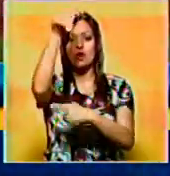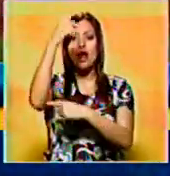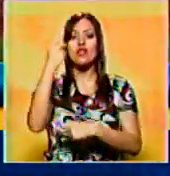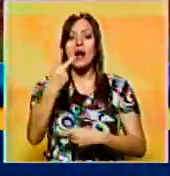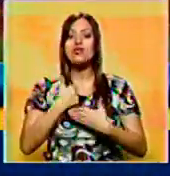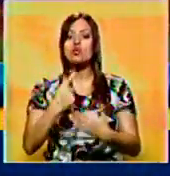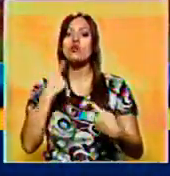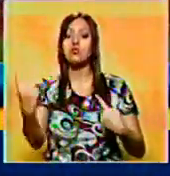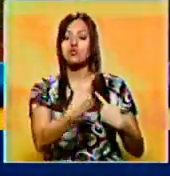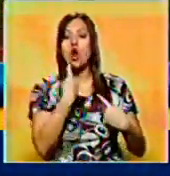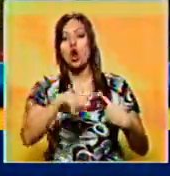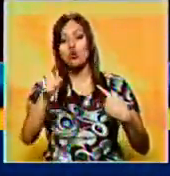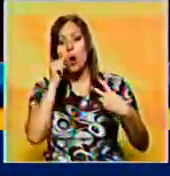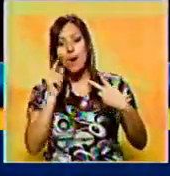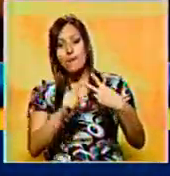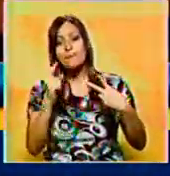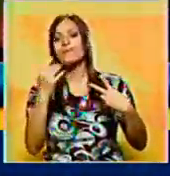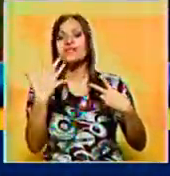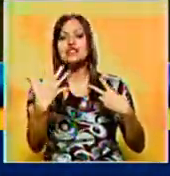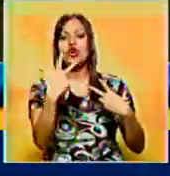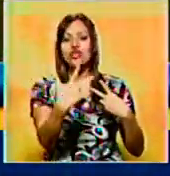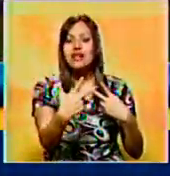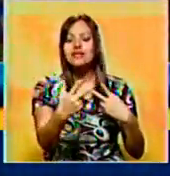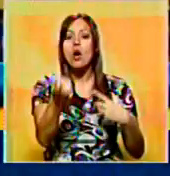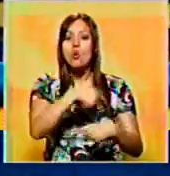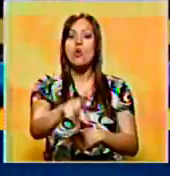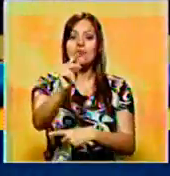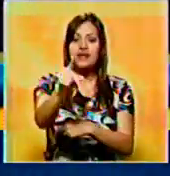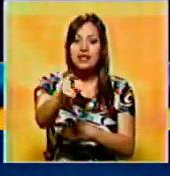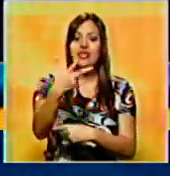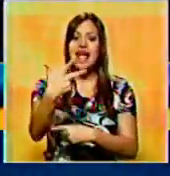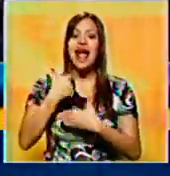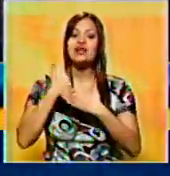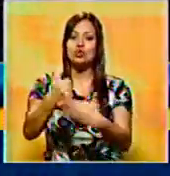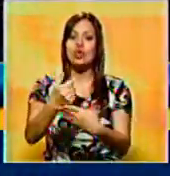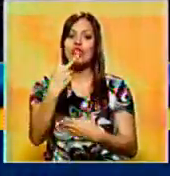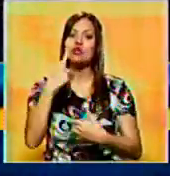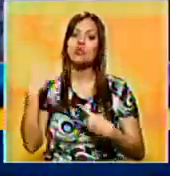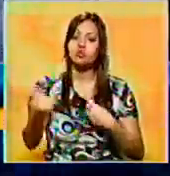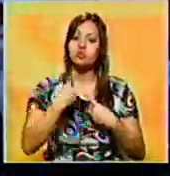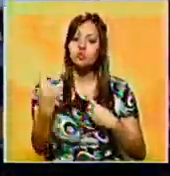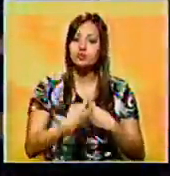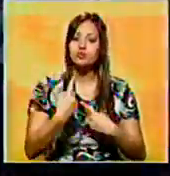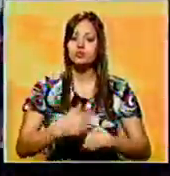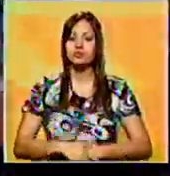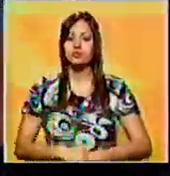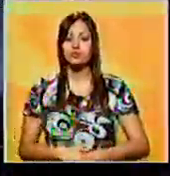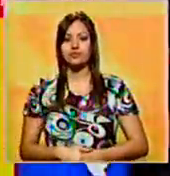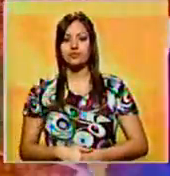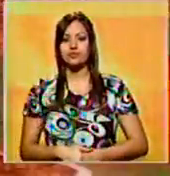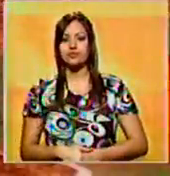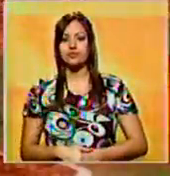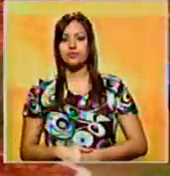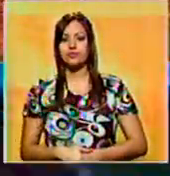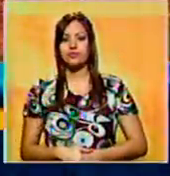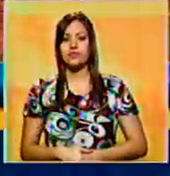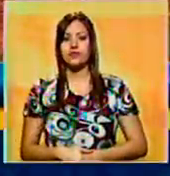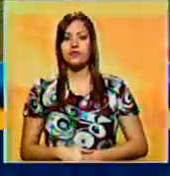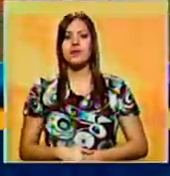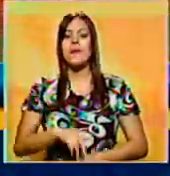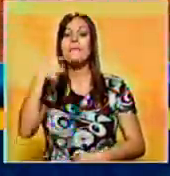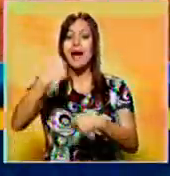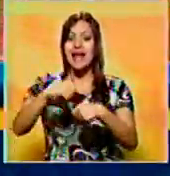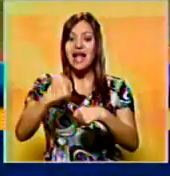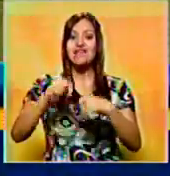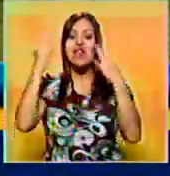anotada. Oscar Salazar se fue de 5-3 con doble, 3 impulsadas y par de anotadas. En Maracaibo, los